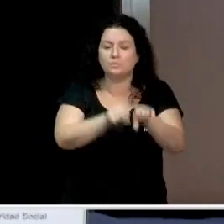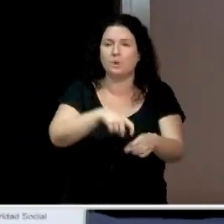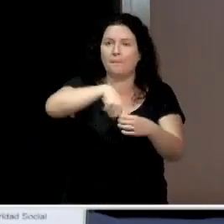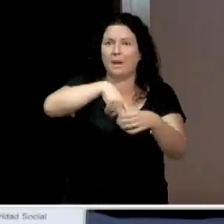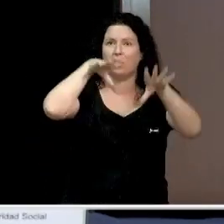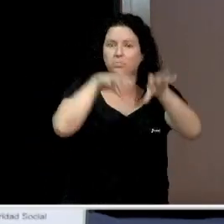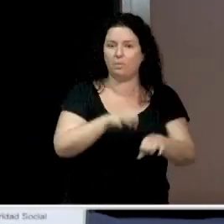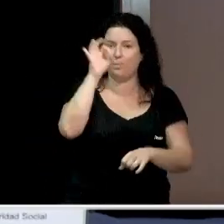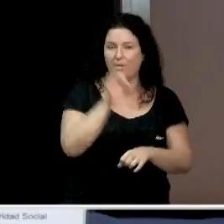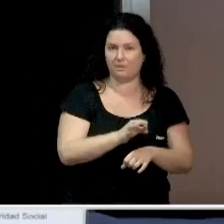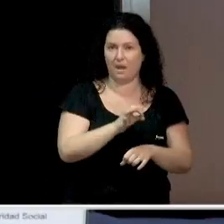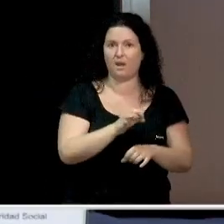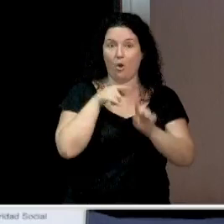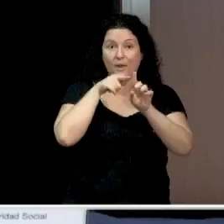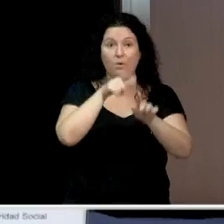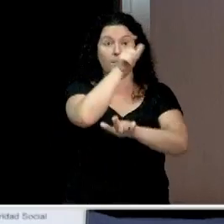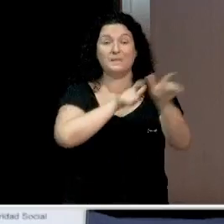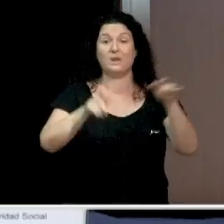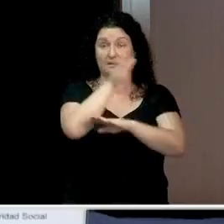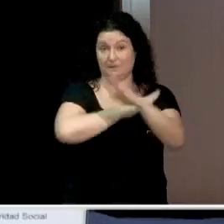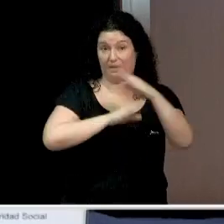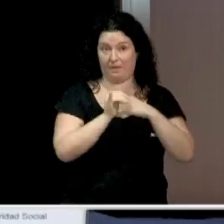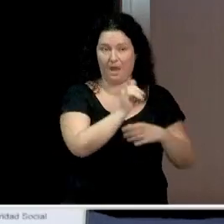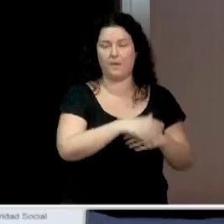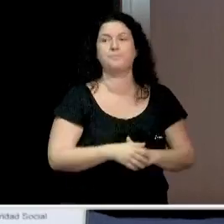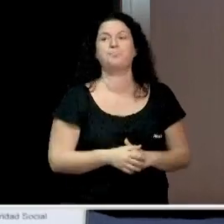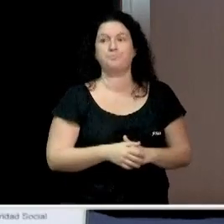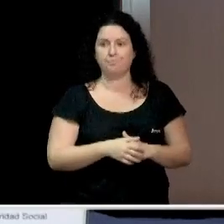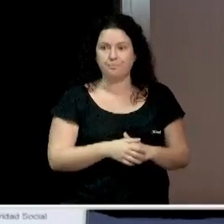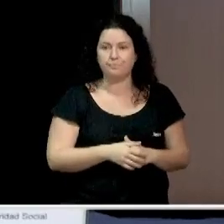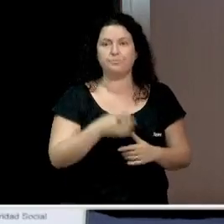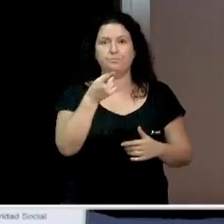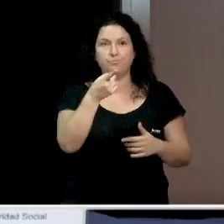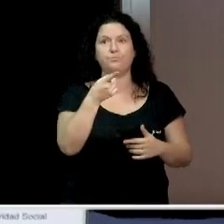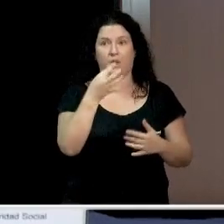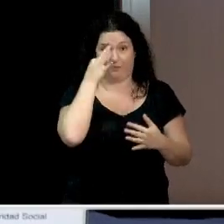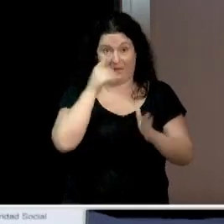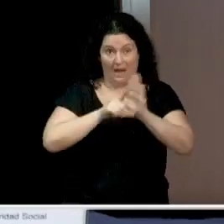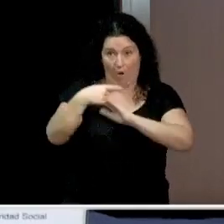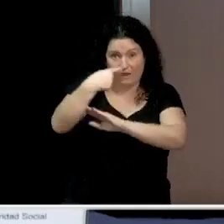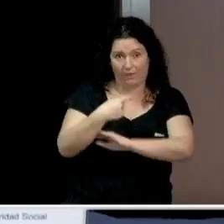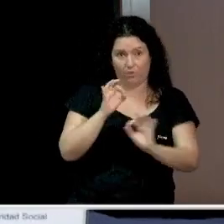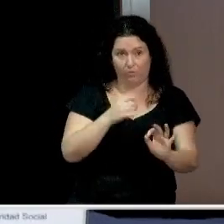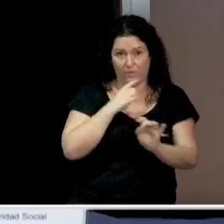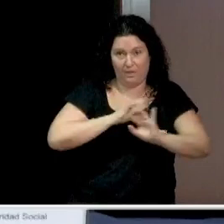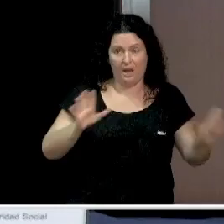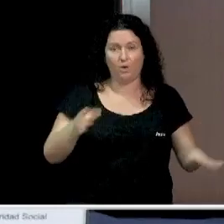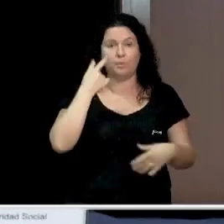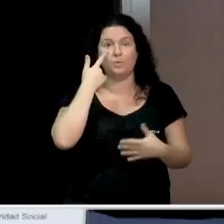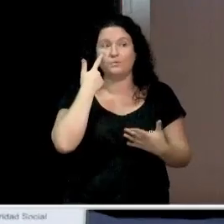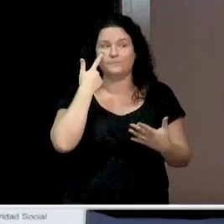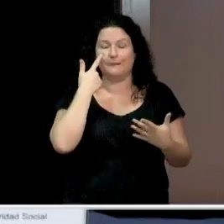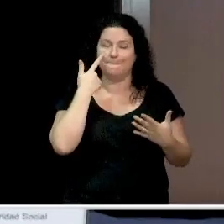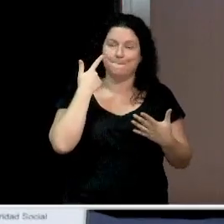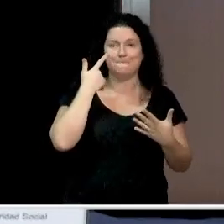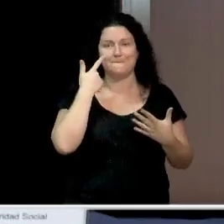de trabajo para personas trabajadoras con discapacidad? Bueno, pues el cumplimiento de esta obligación viene siendo muy, muy